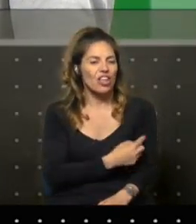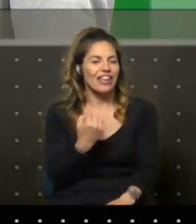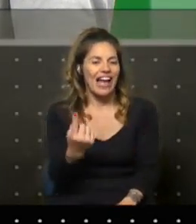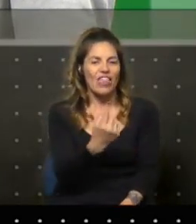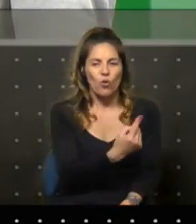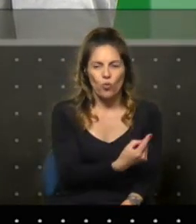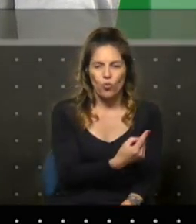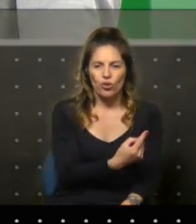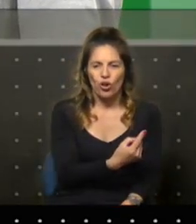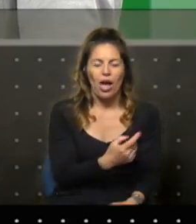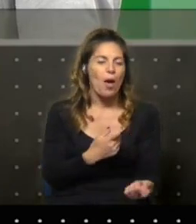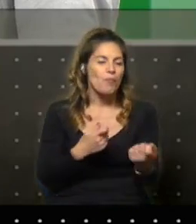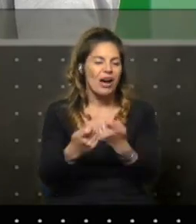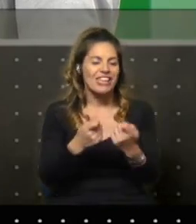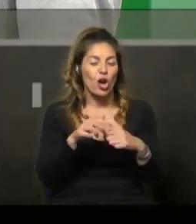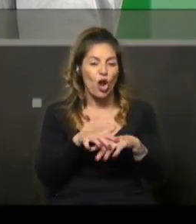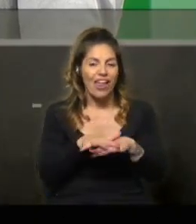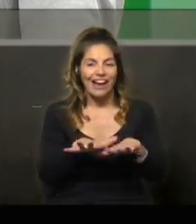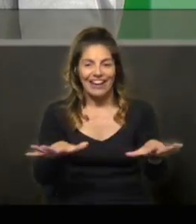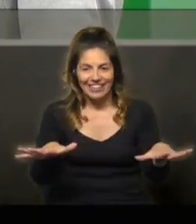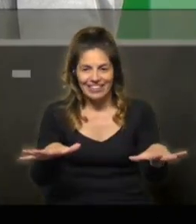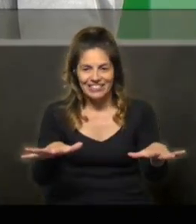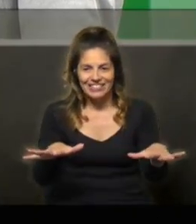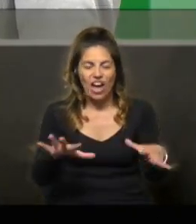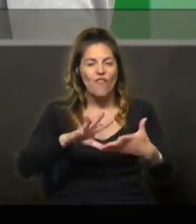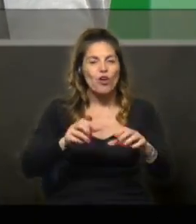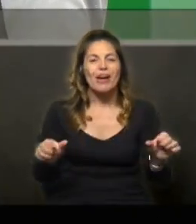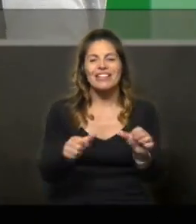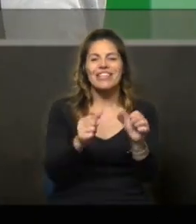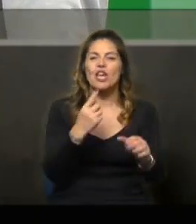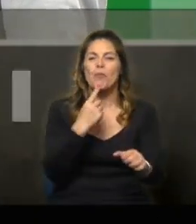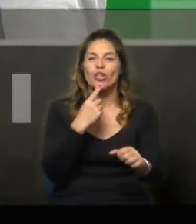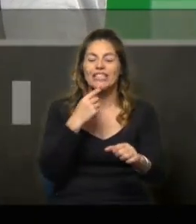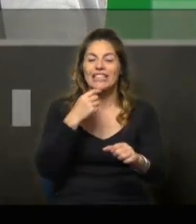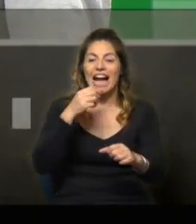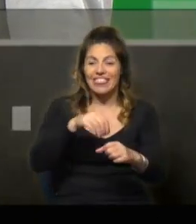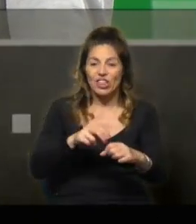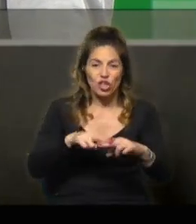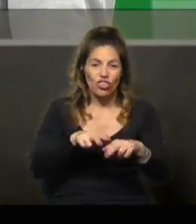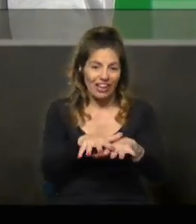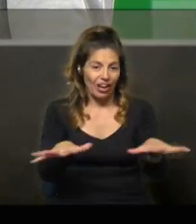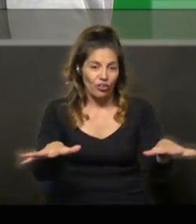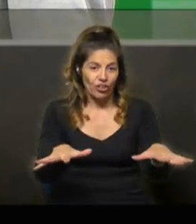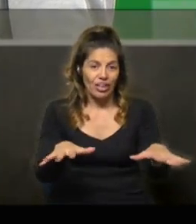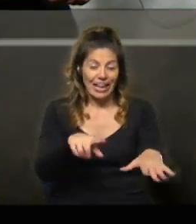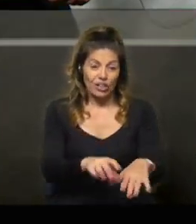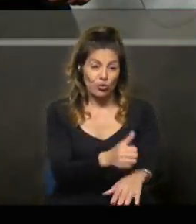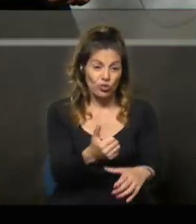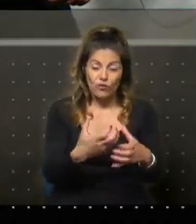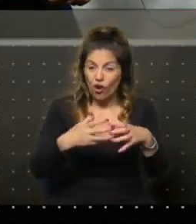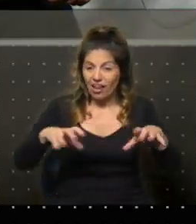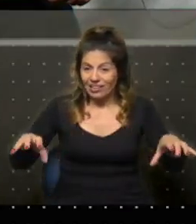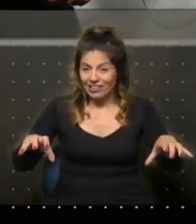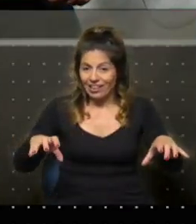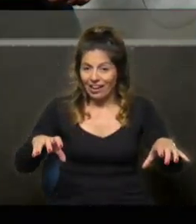individualismo el manejo de las redes la forma en que se hace política desde las redes Este es un triunfo de la grieta Eh no tengan duda